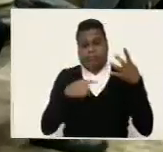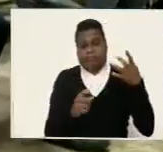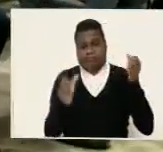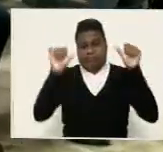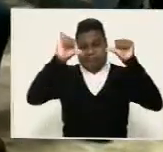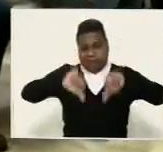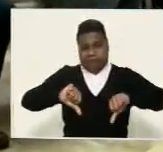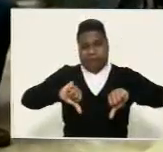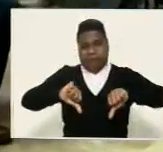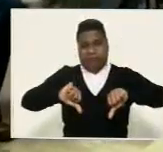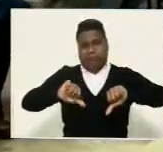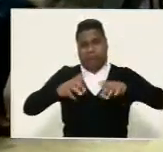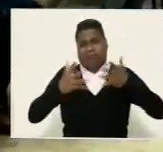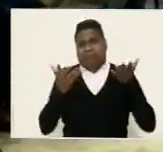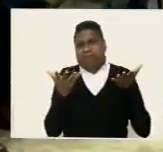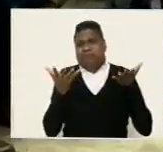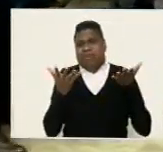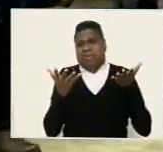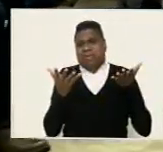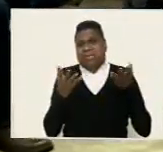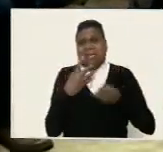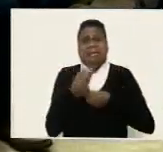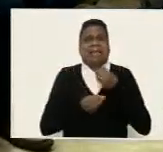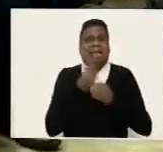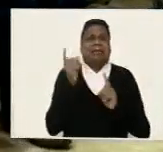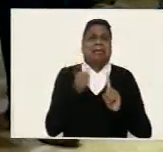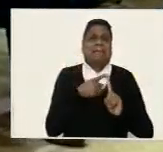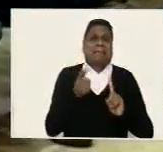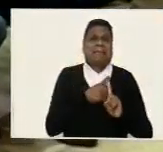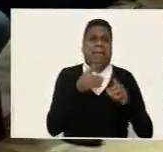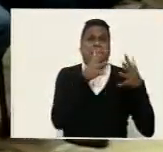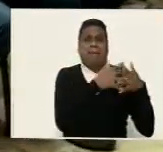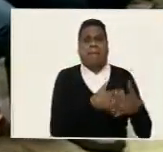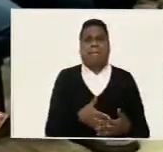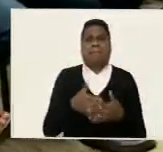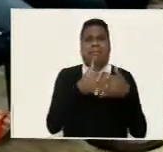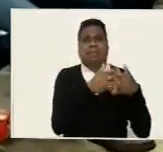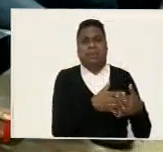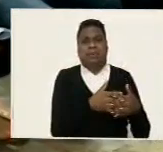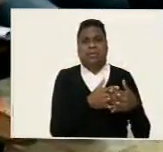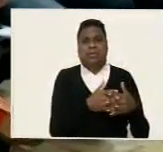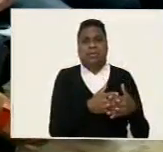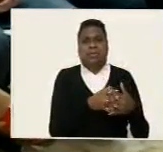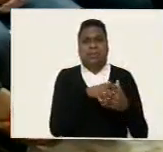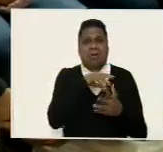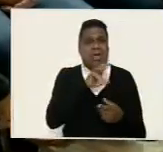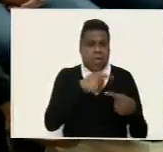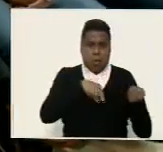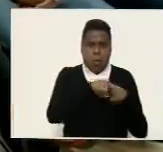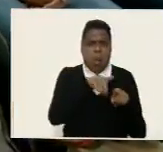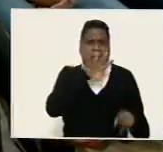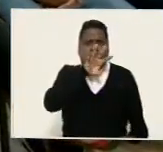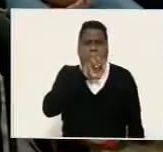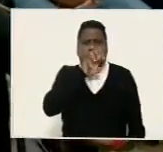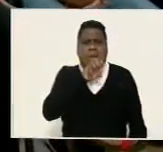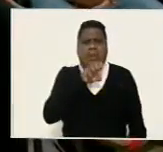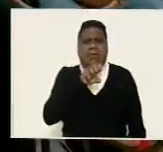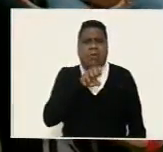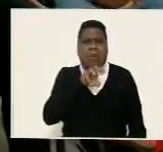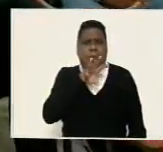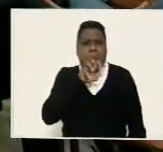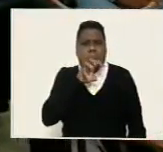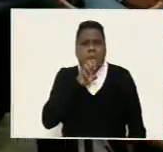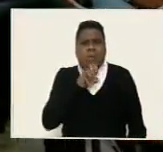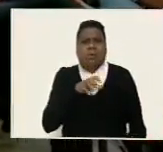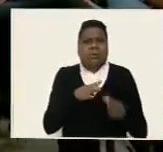de ser el actor principal del imperialismo para convertirse en un perro lacayo del imperialismo contemporáneo del